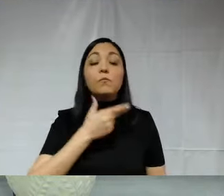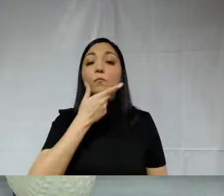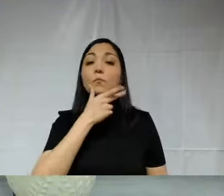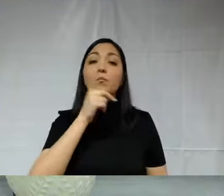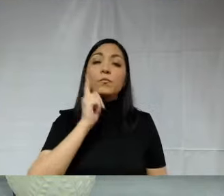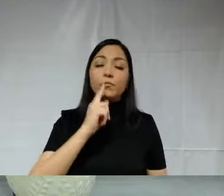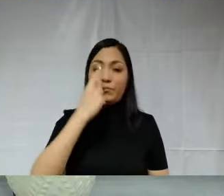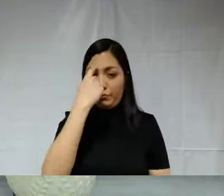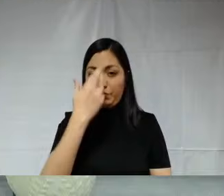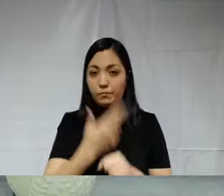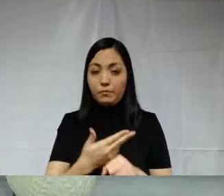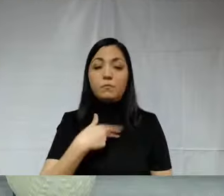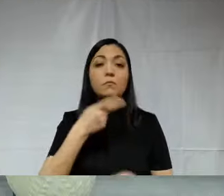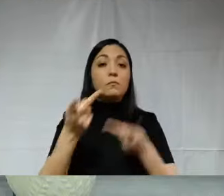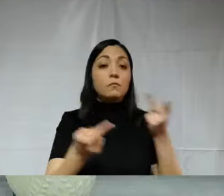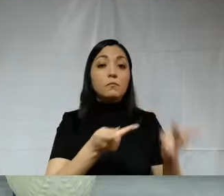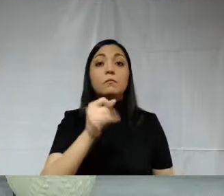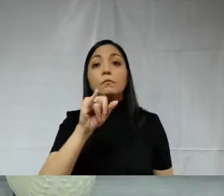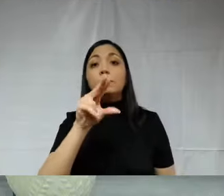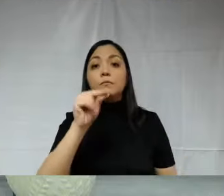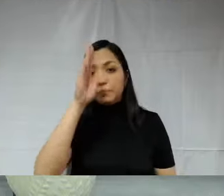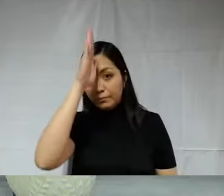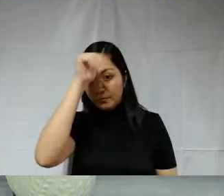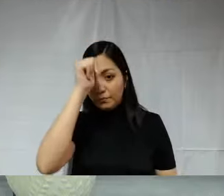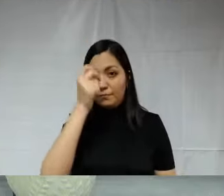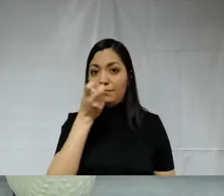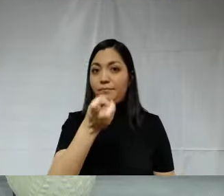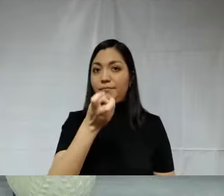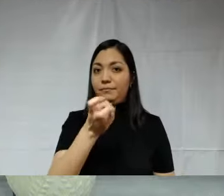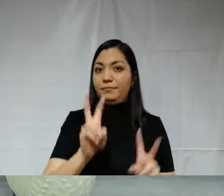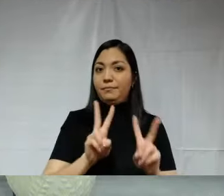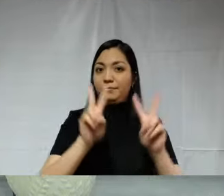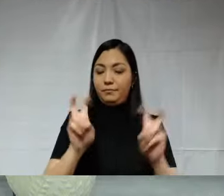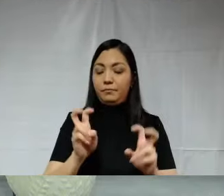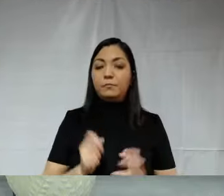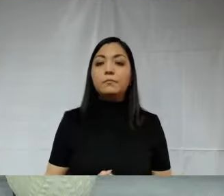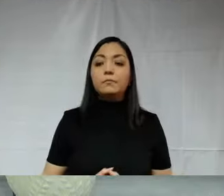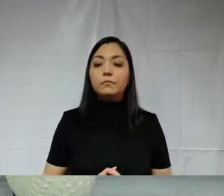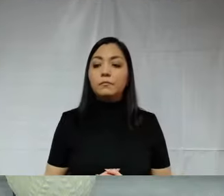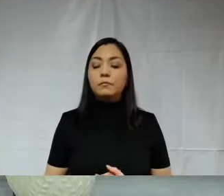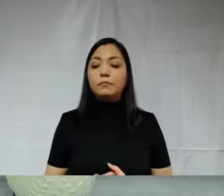propuestos los que estén por la afirmativa sírvanse manifestarlo levantando la